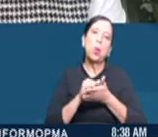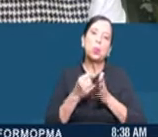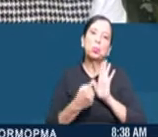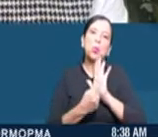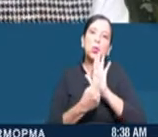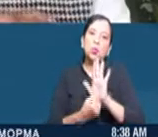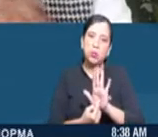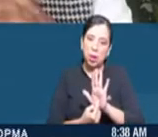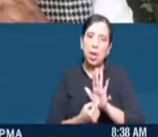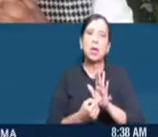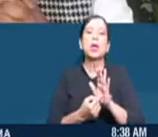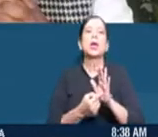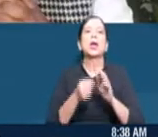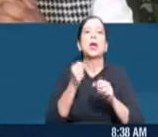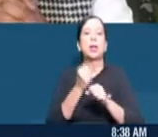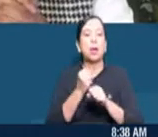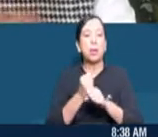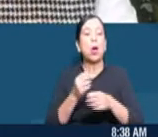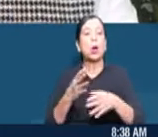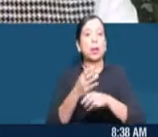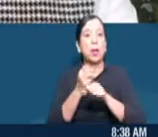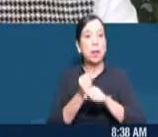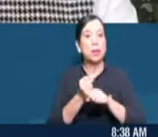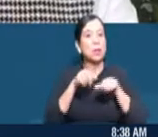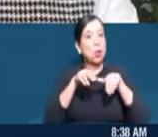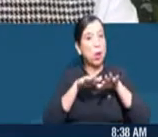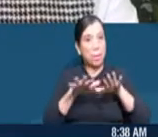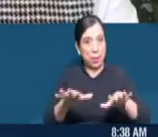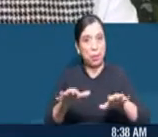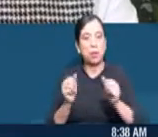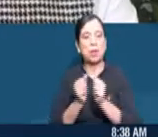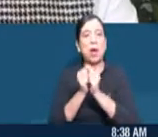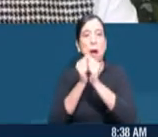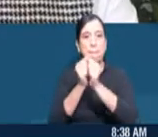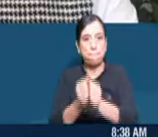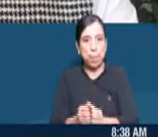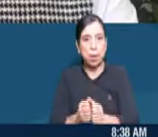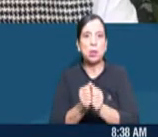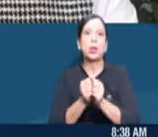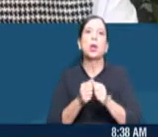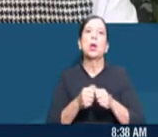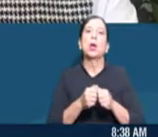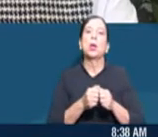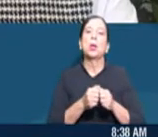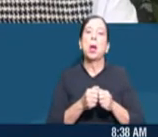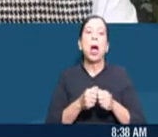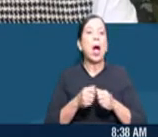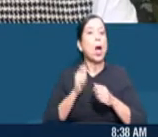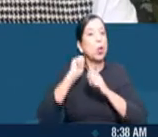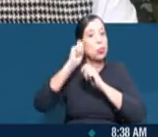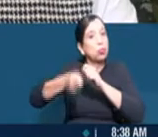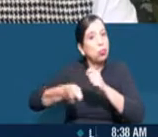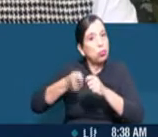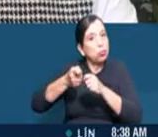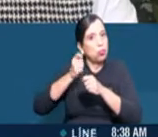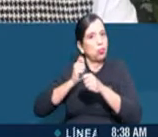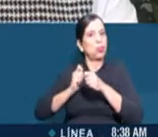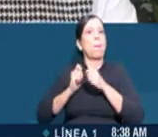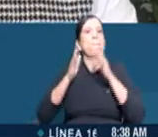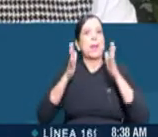en pandemia, para ese apoyo o acompañamiento que le dan en estos momentos también a los pescadores. Muchas gracias por